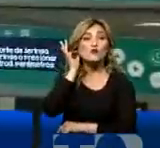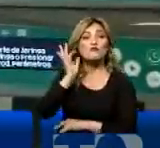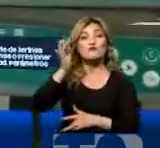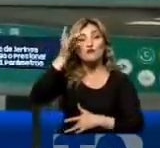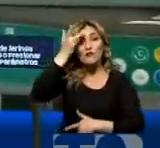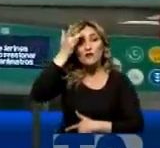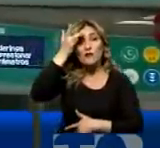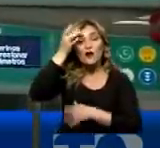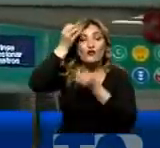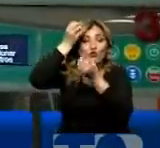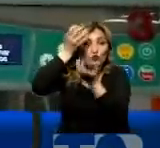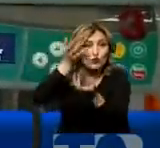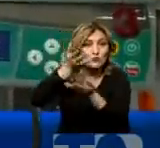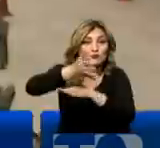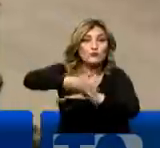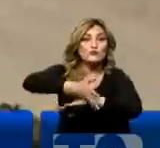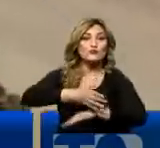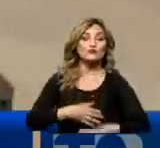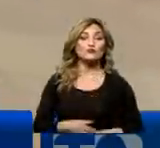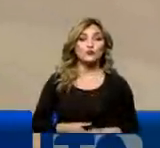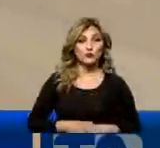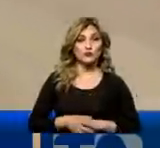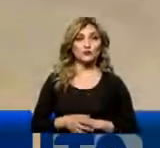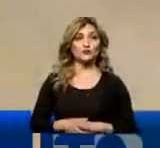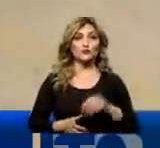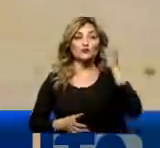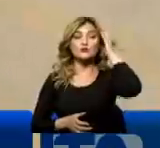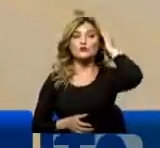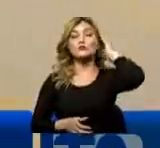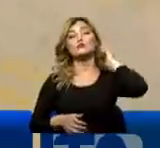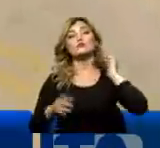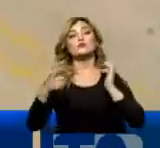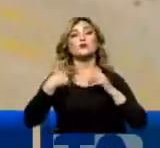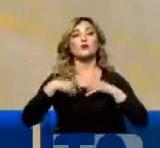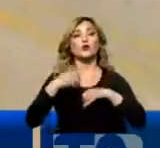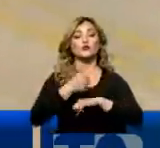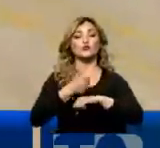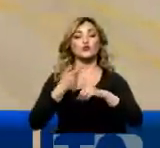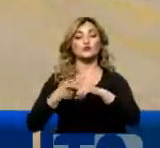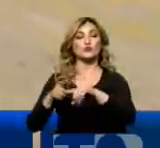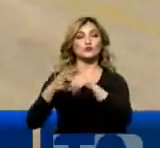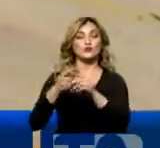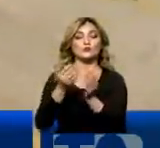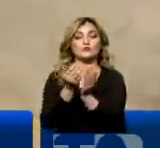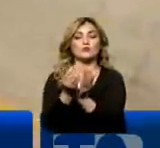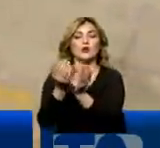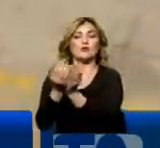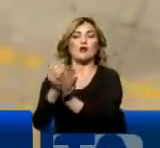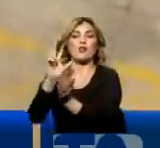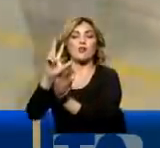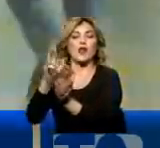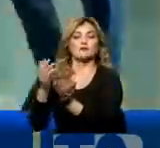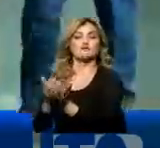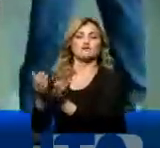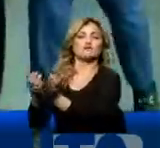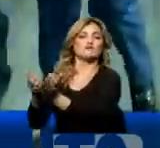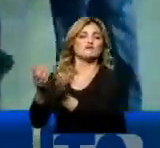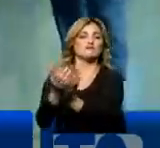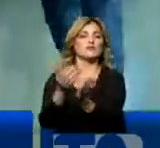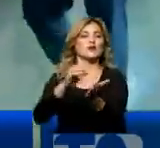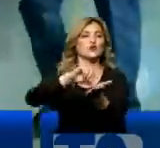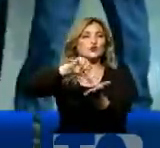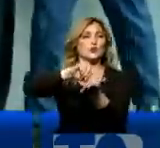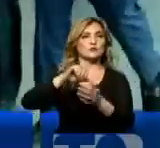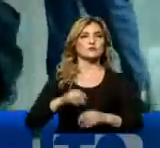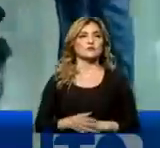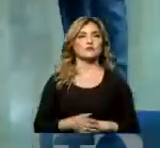se conocerán en las próximas horas. El recorrido de ambas autoridades continuó por otras tres terminales portuarias de la ciudad. Por la tarde,